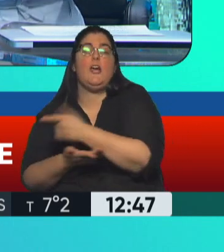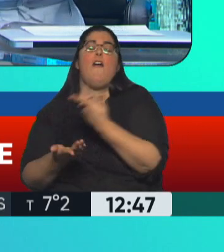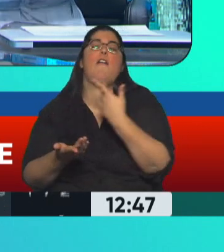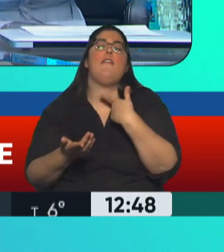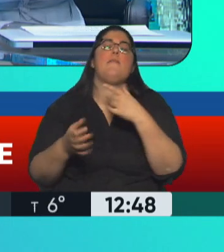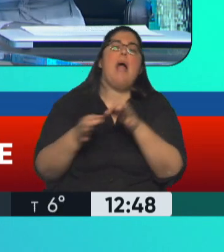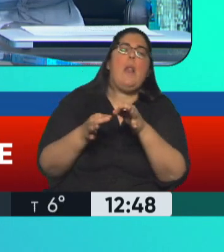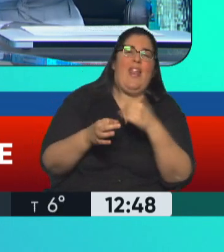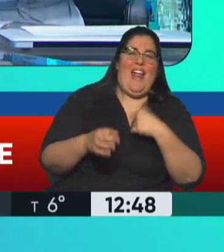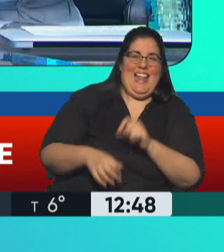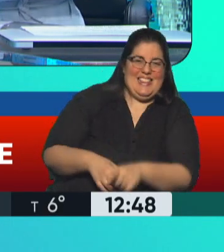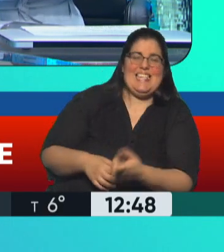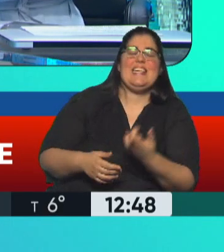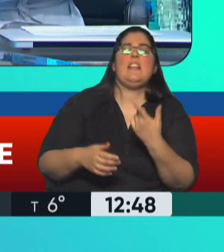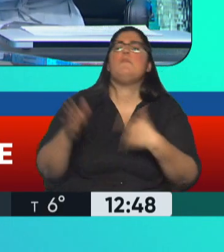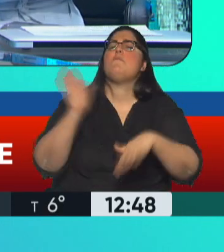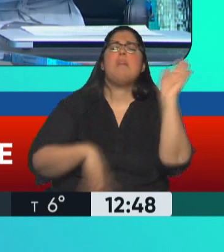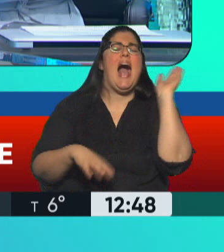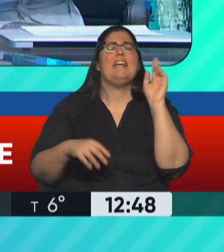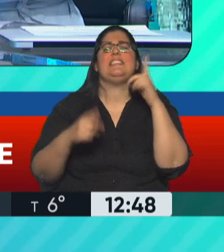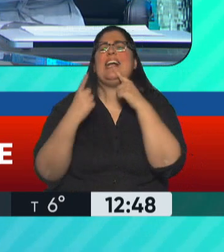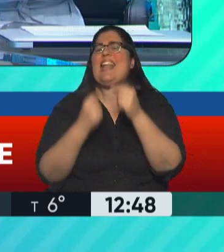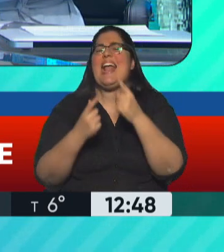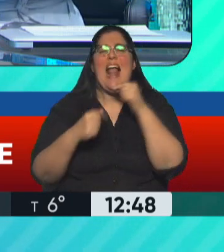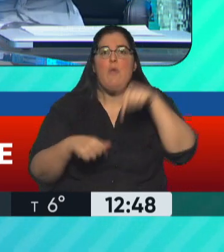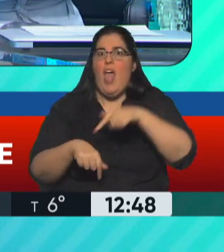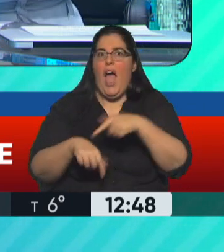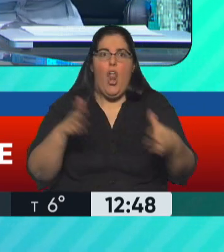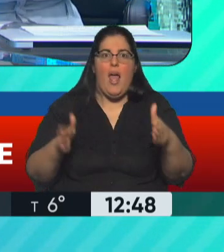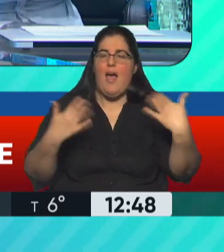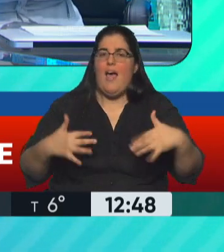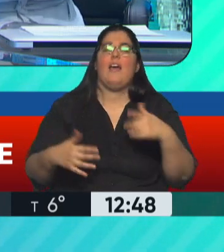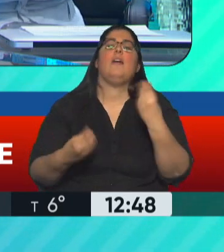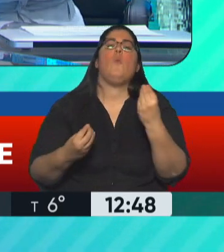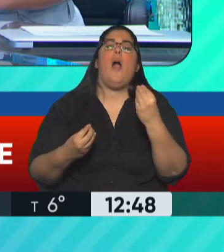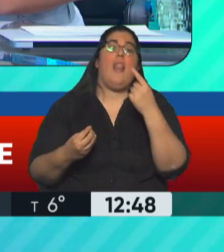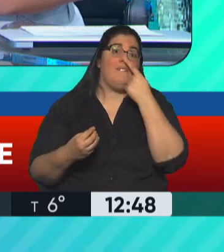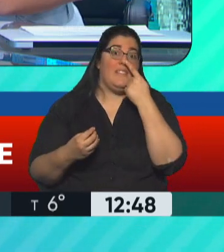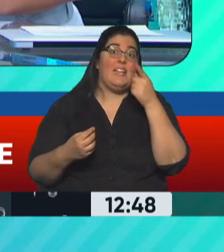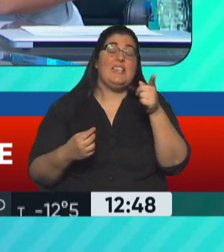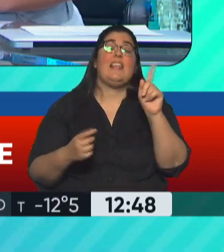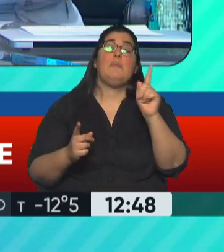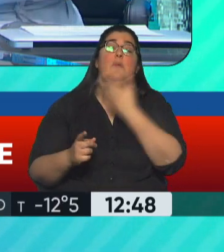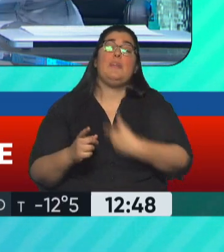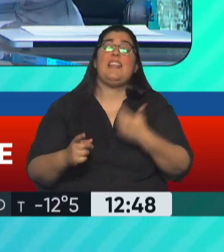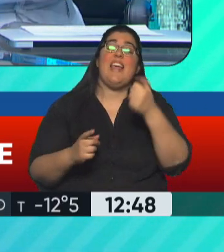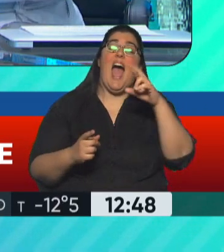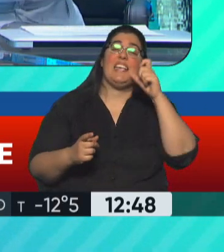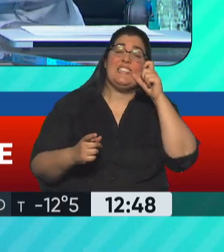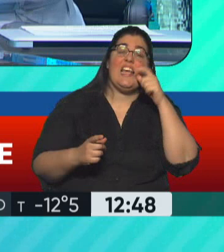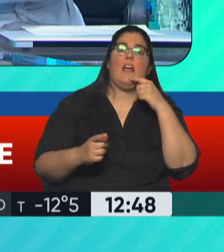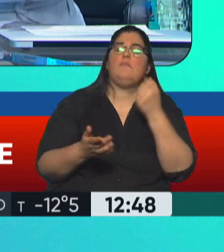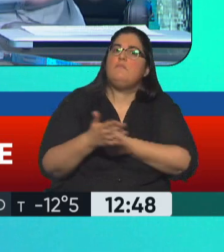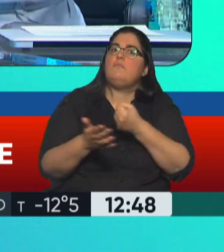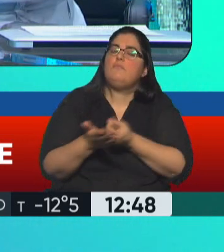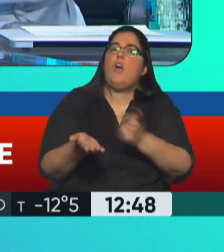Argentina. Pero entre los reclamos más, o las demandas más coyunturales, interesante esta, la de Luis Arce, que insiste con esta